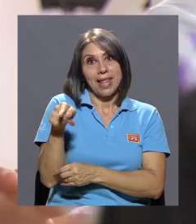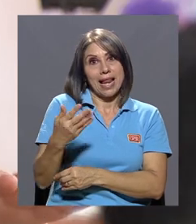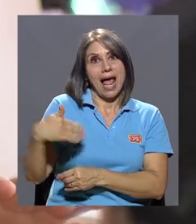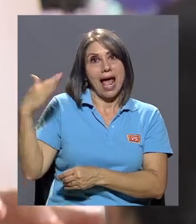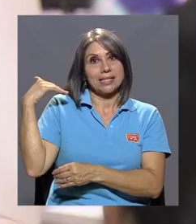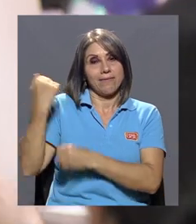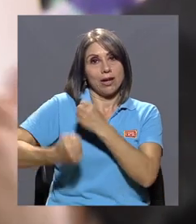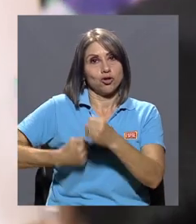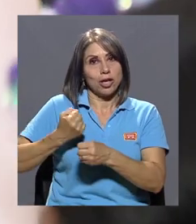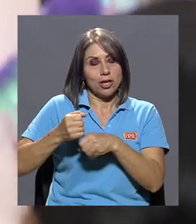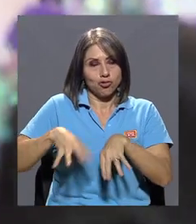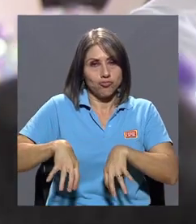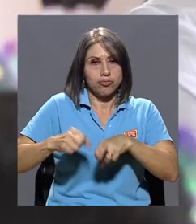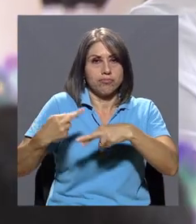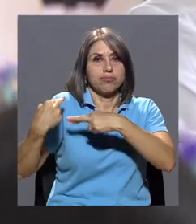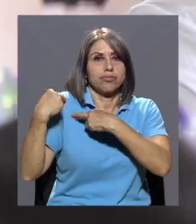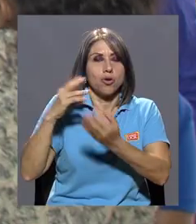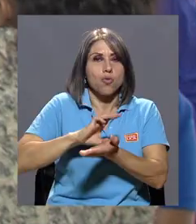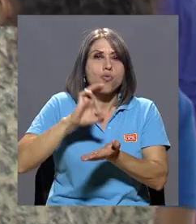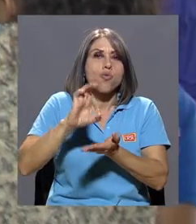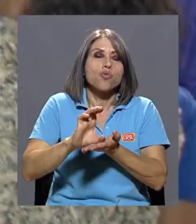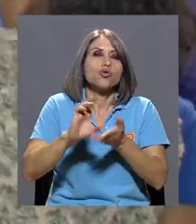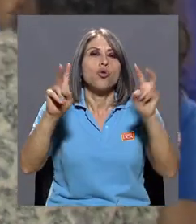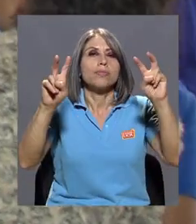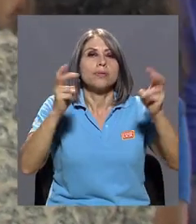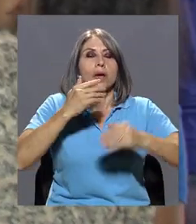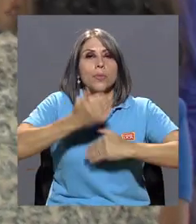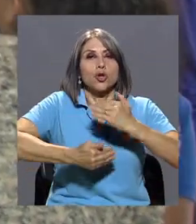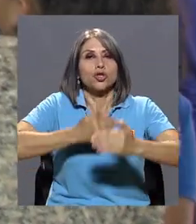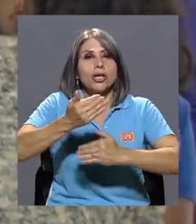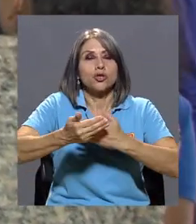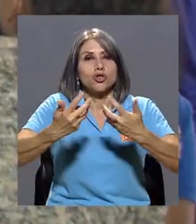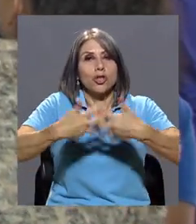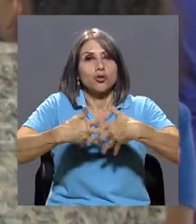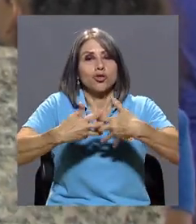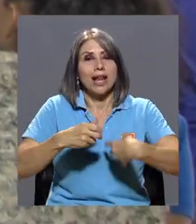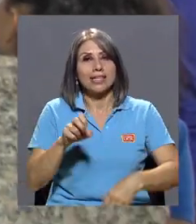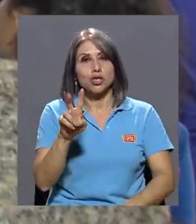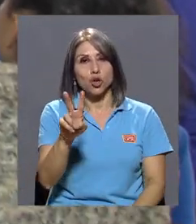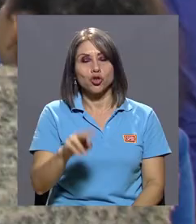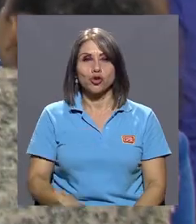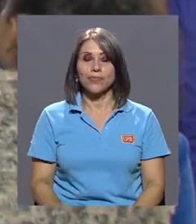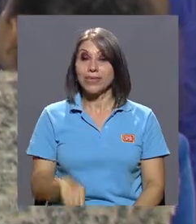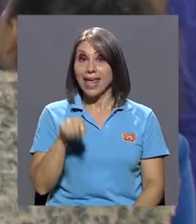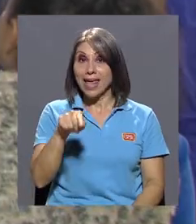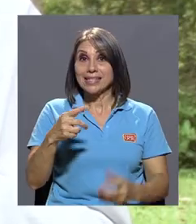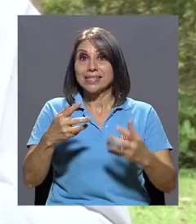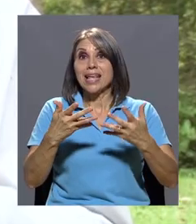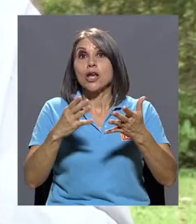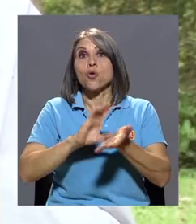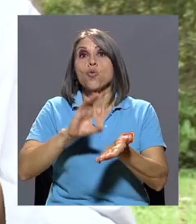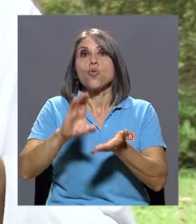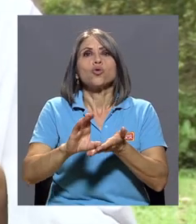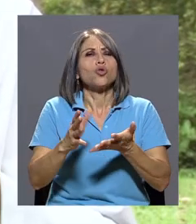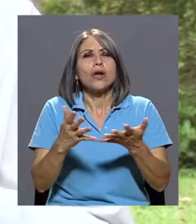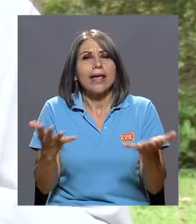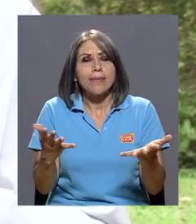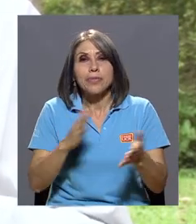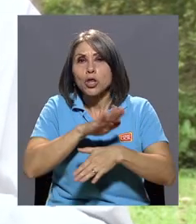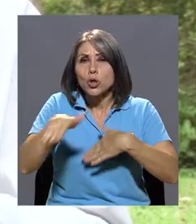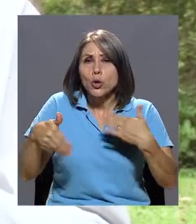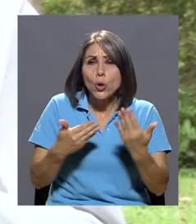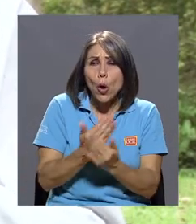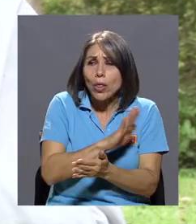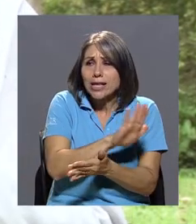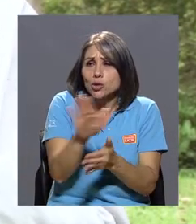varios años tiene a cargo el curso de Procesos Industriales 2. El curso lo que pretende es que toda esa preparación